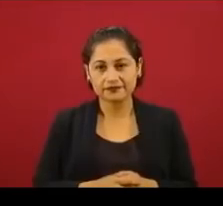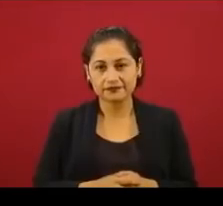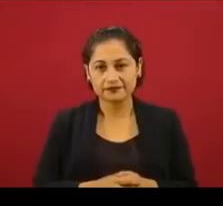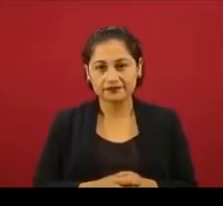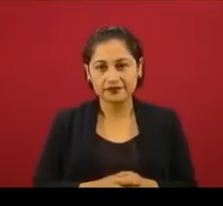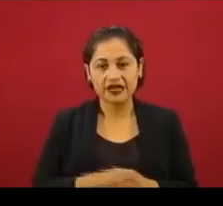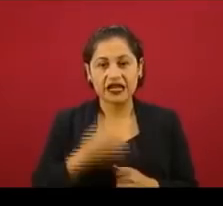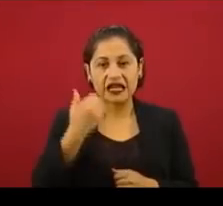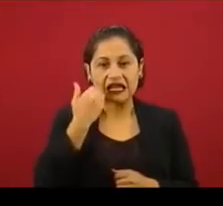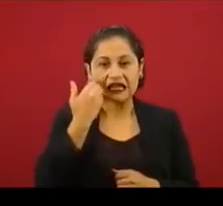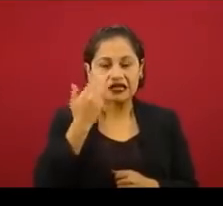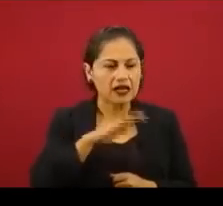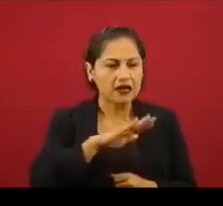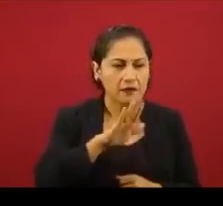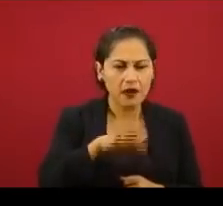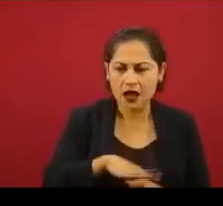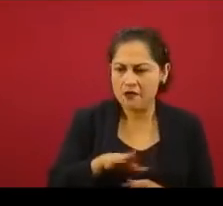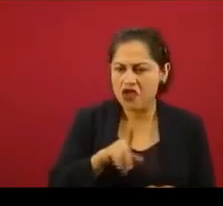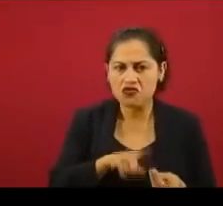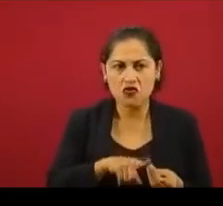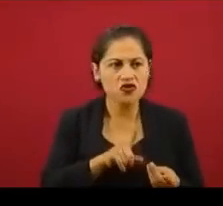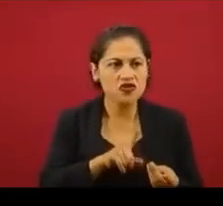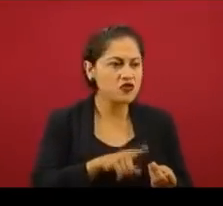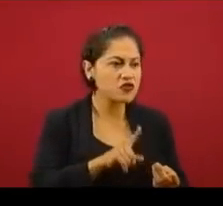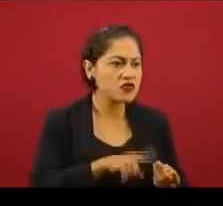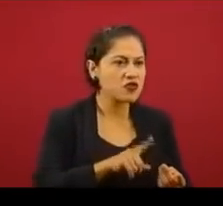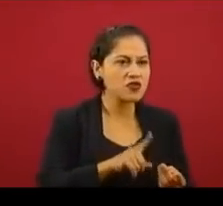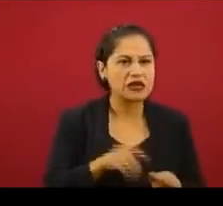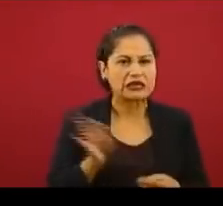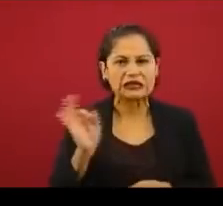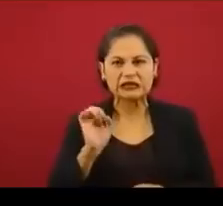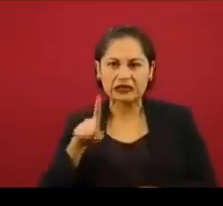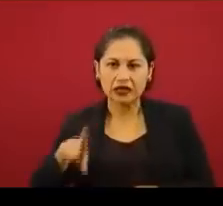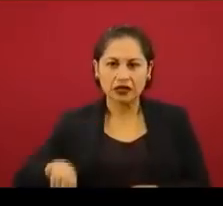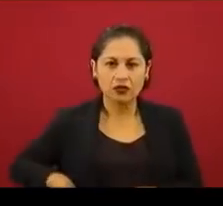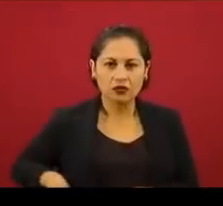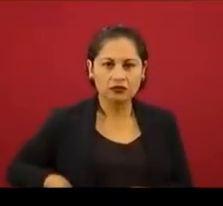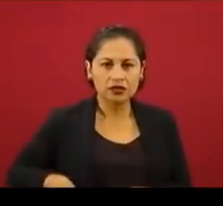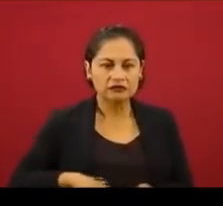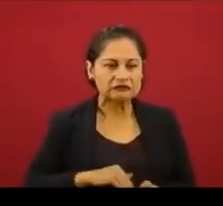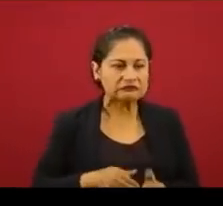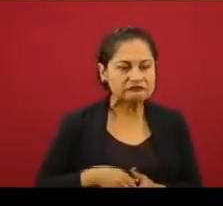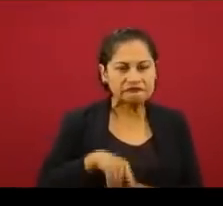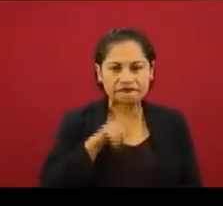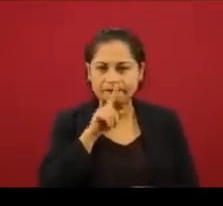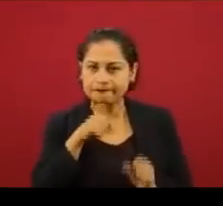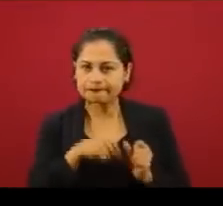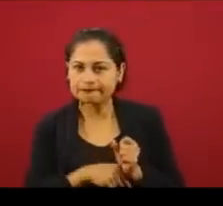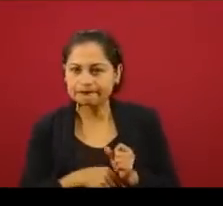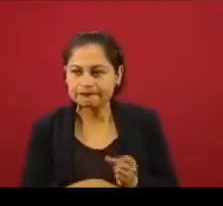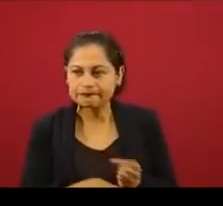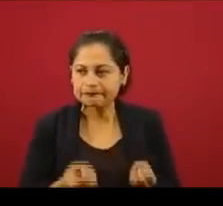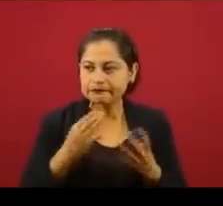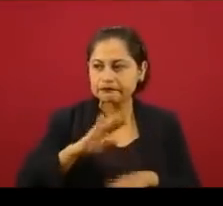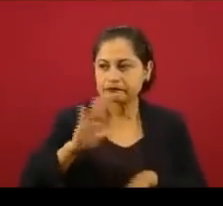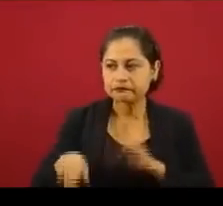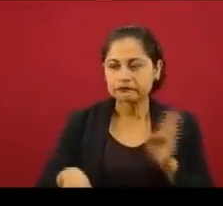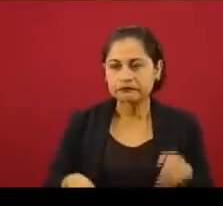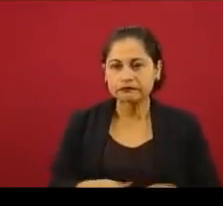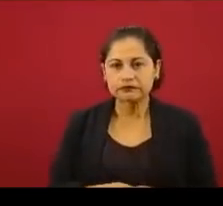pensando que ocultábamos nosotros el número de fallecidos, pues ya